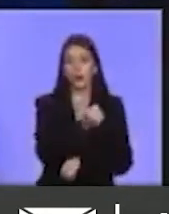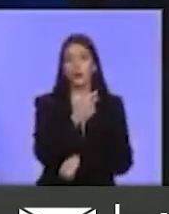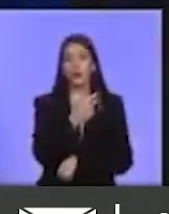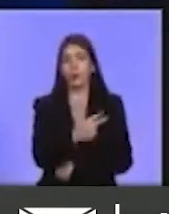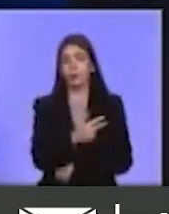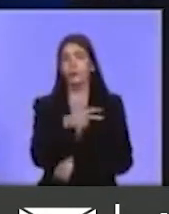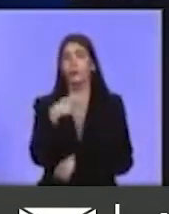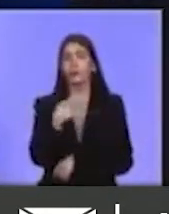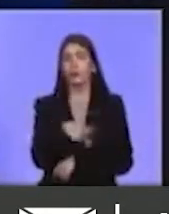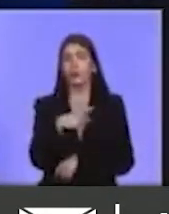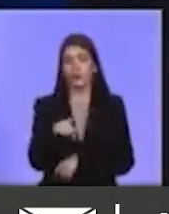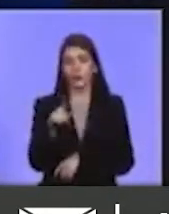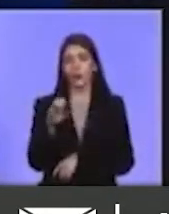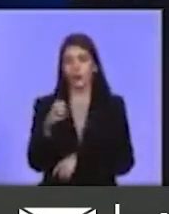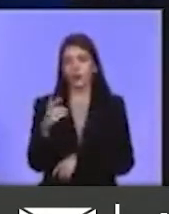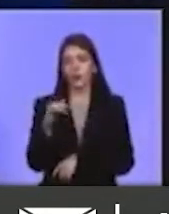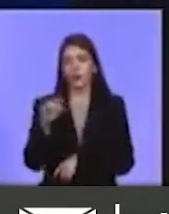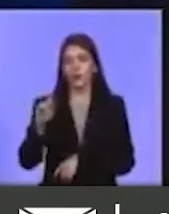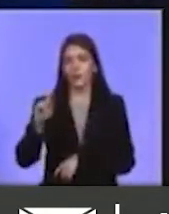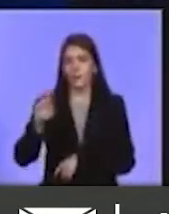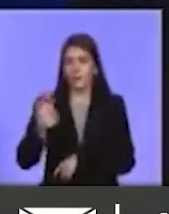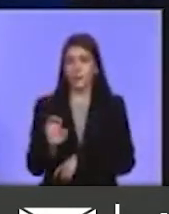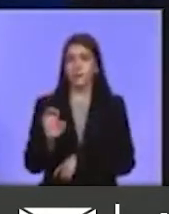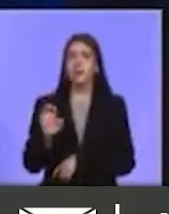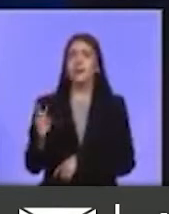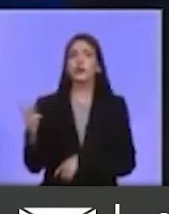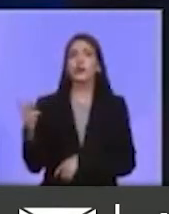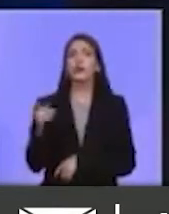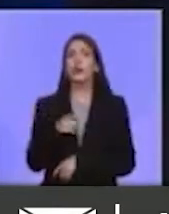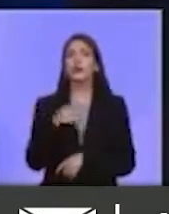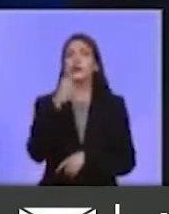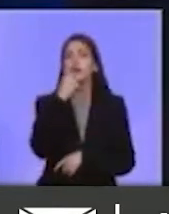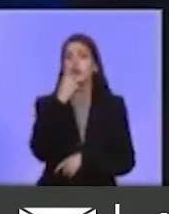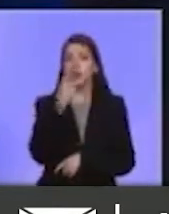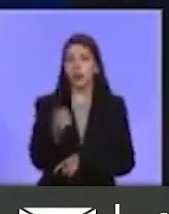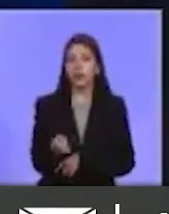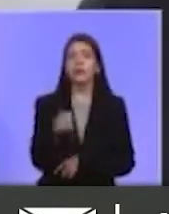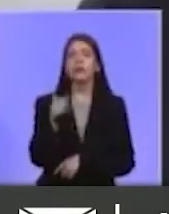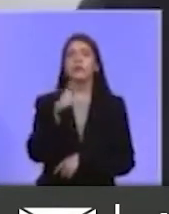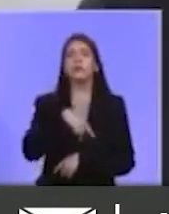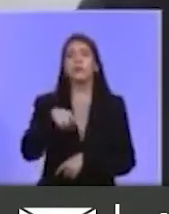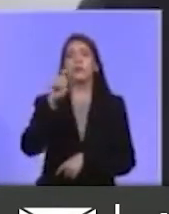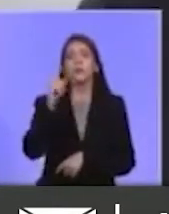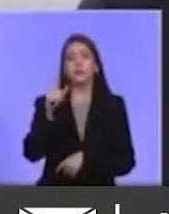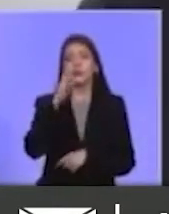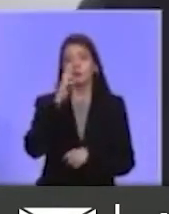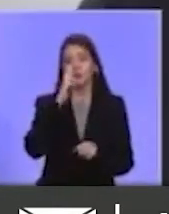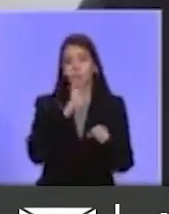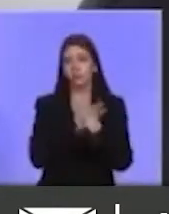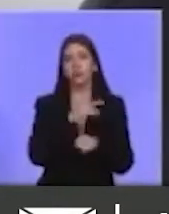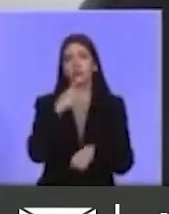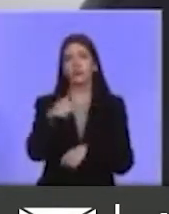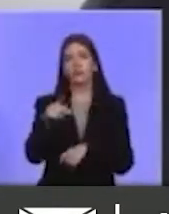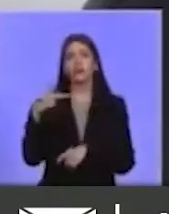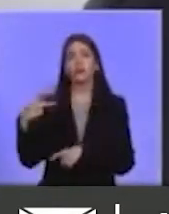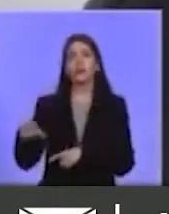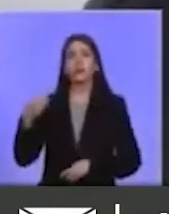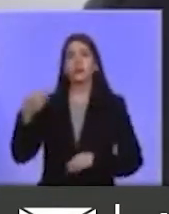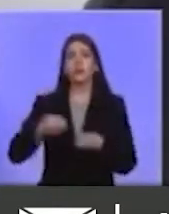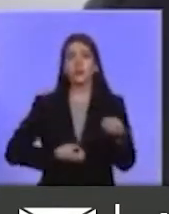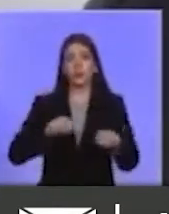No están a gusto los magistrados con la gestión de un magistrado presidente que está marcado por una investigación por